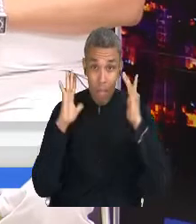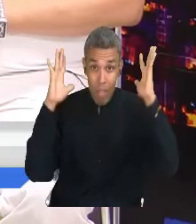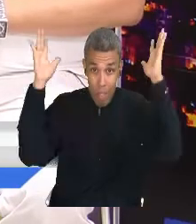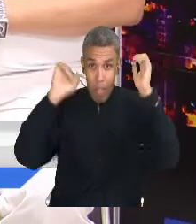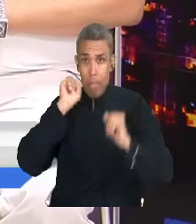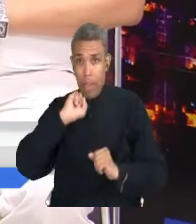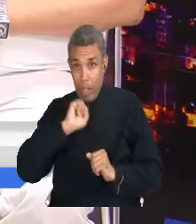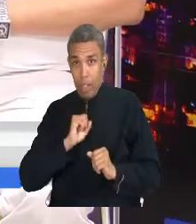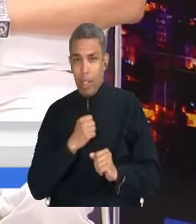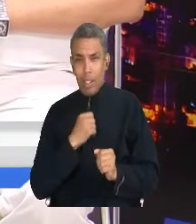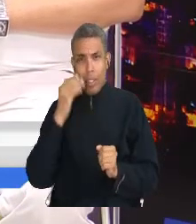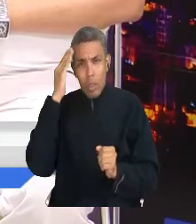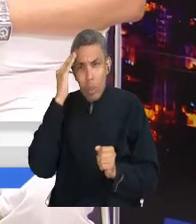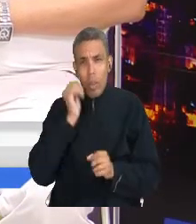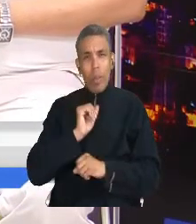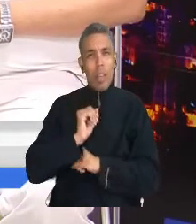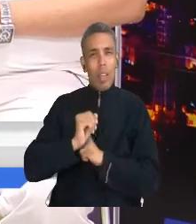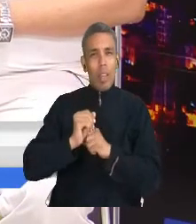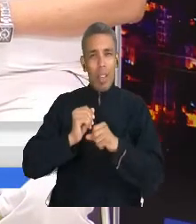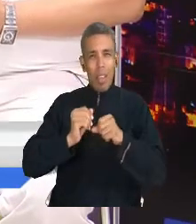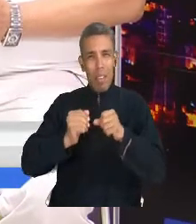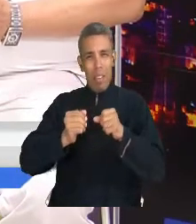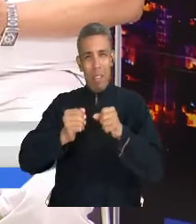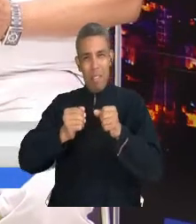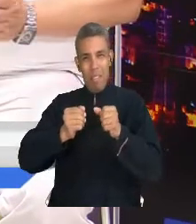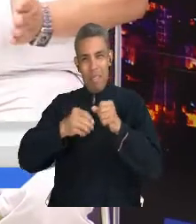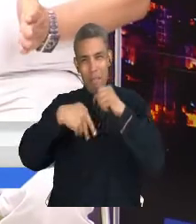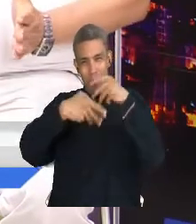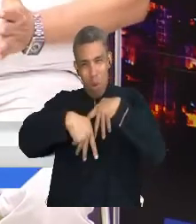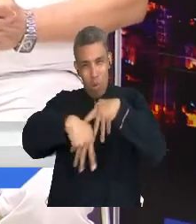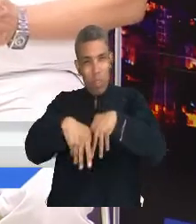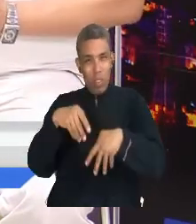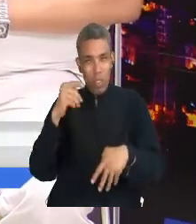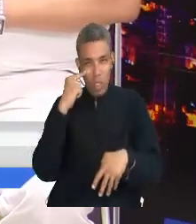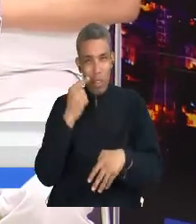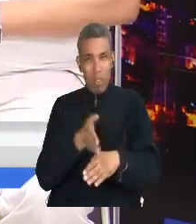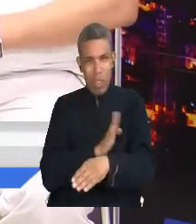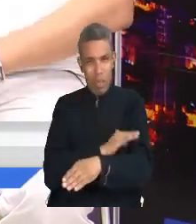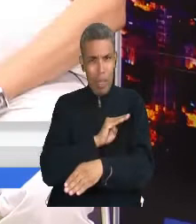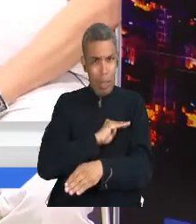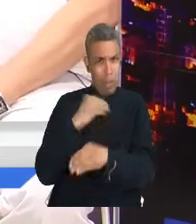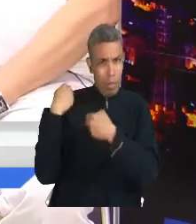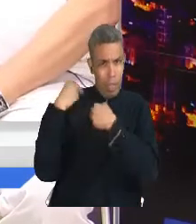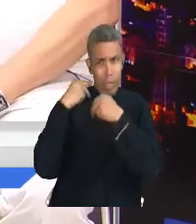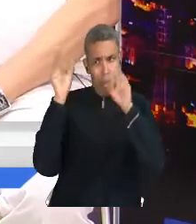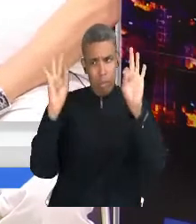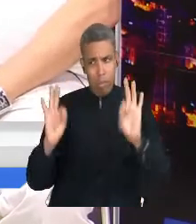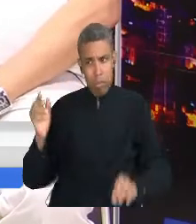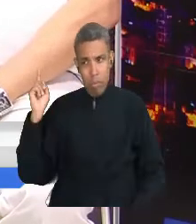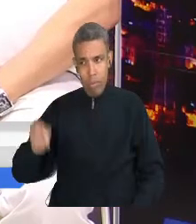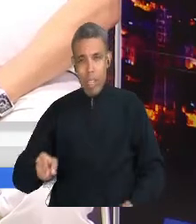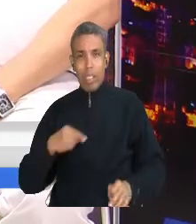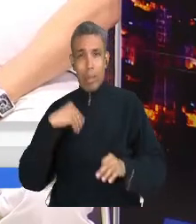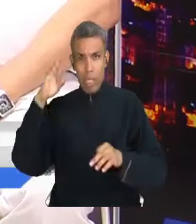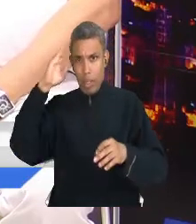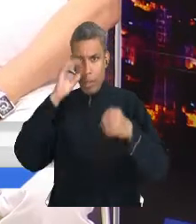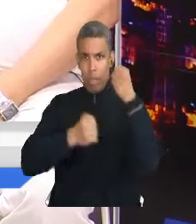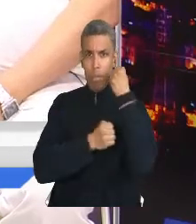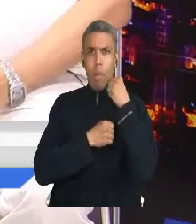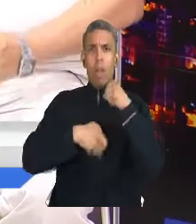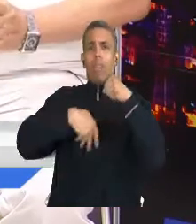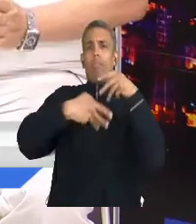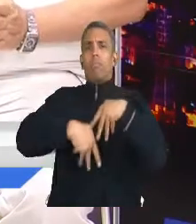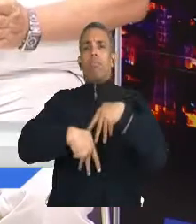que organiza tradicionalmente la administración municipal, viene el desfile folclórico de todas las bandas